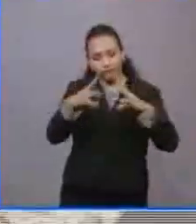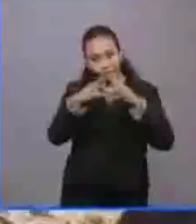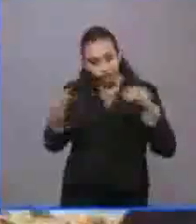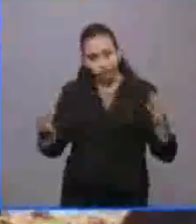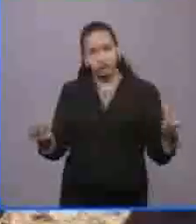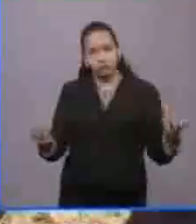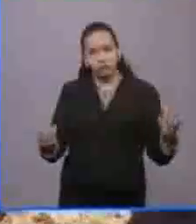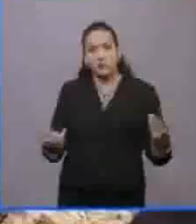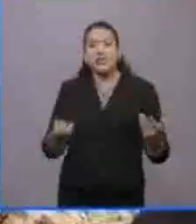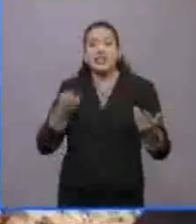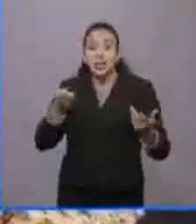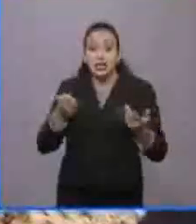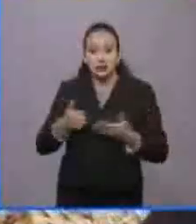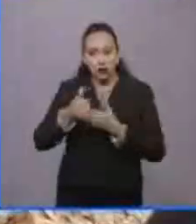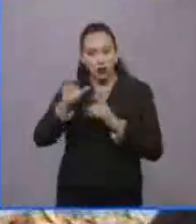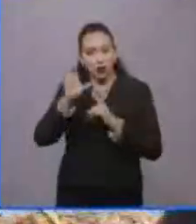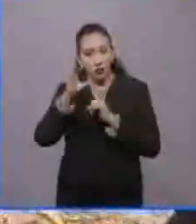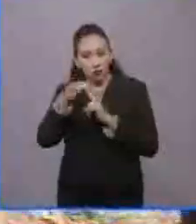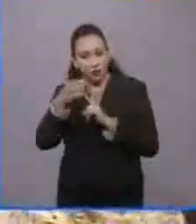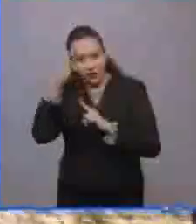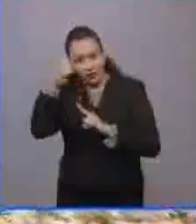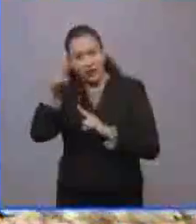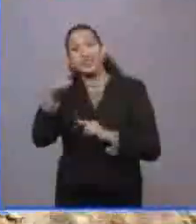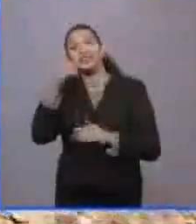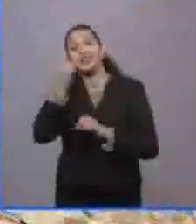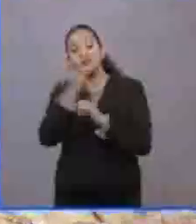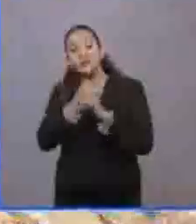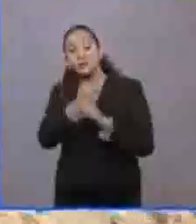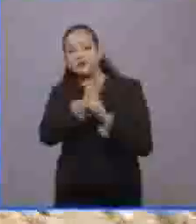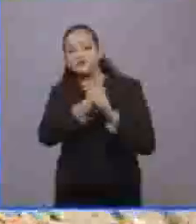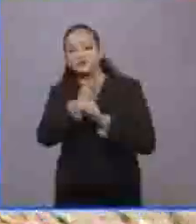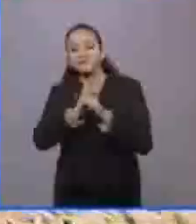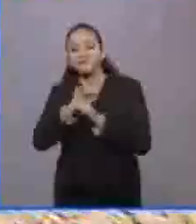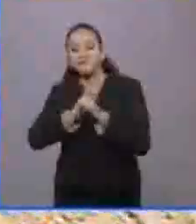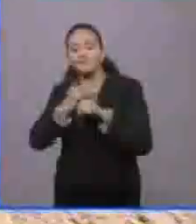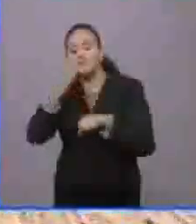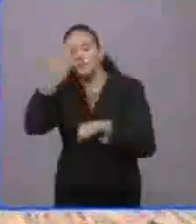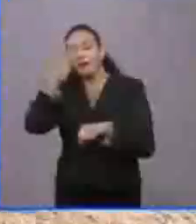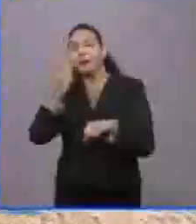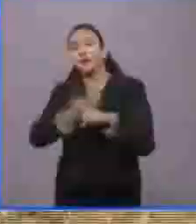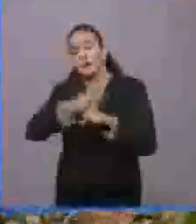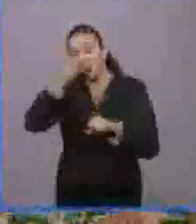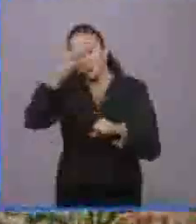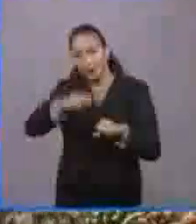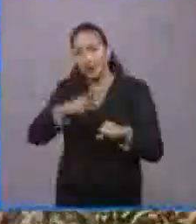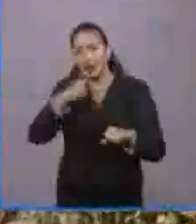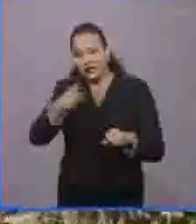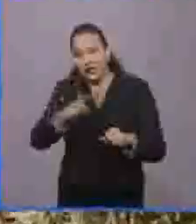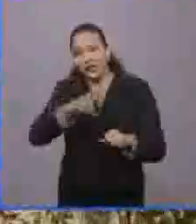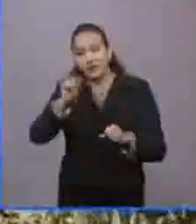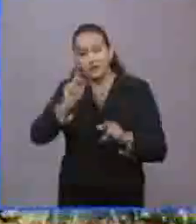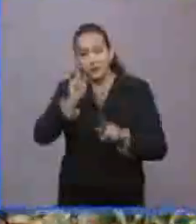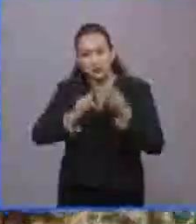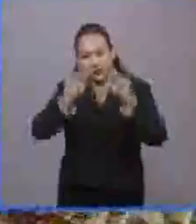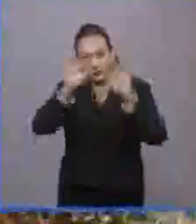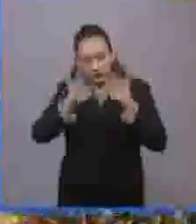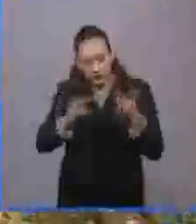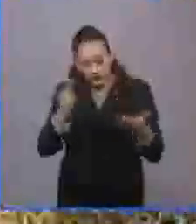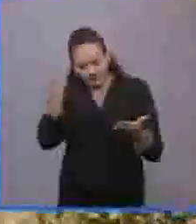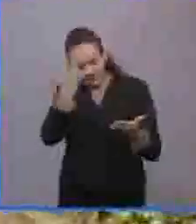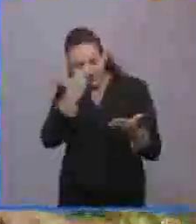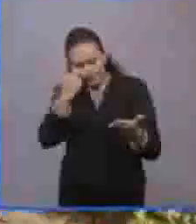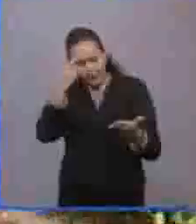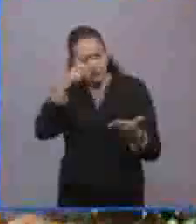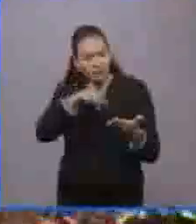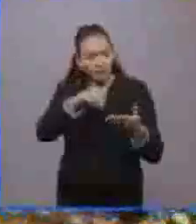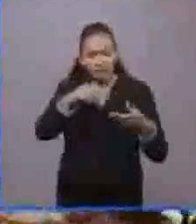faculta al comité para recabar información pertinente sobre la situación y llevar eventualmente el asunto al